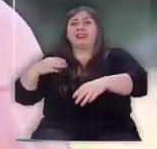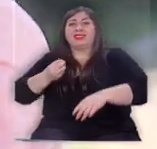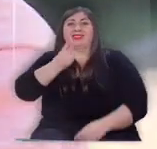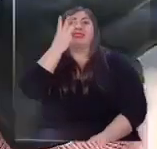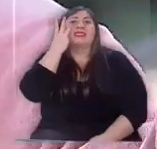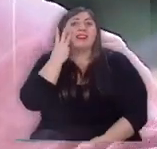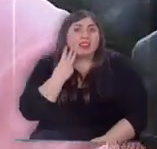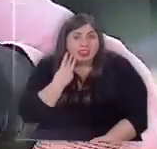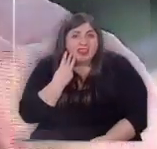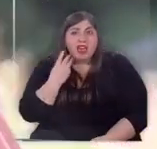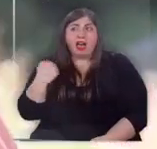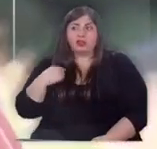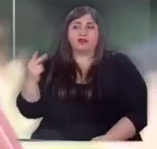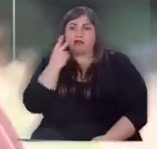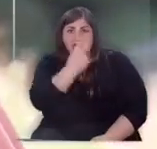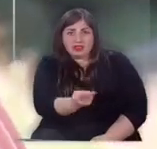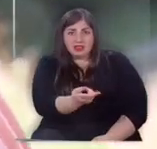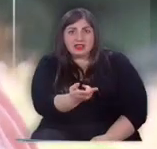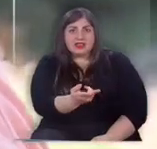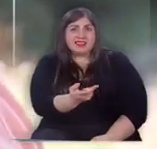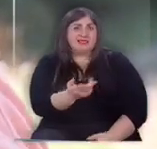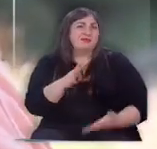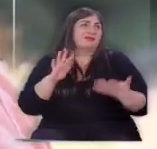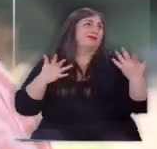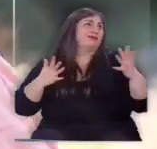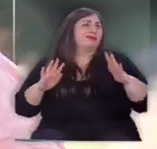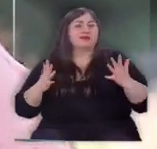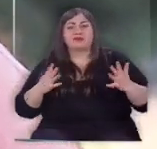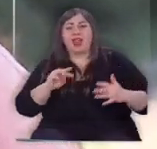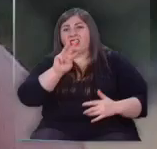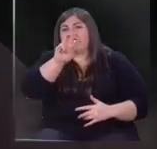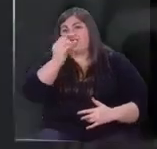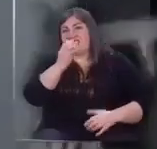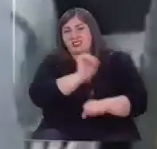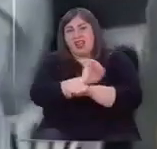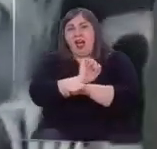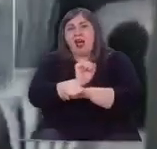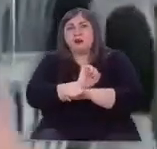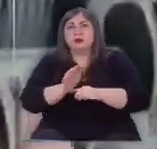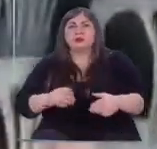3 días, porque los 3 días yo paso por aquí. Y deben haber sido unos 30 autos.